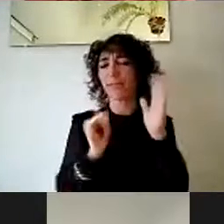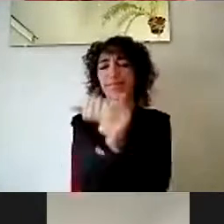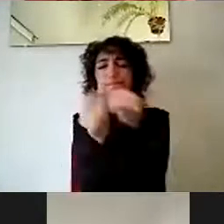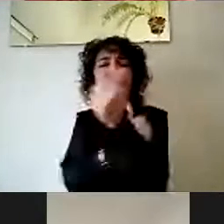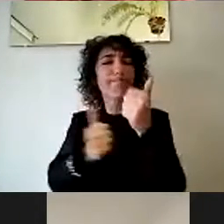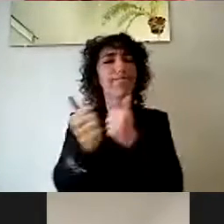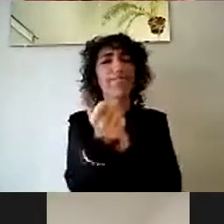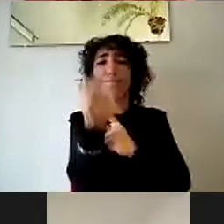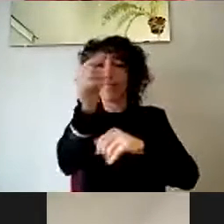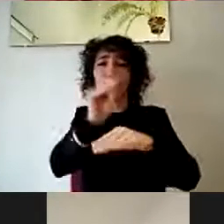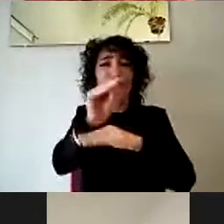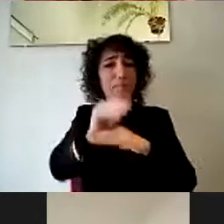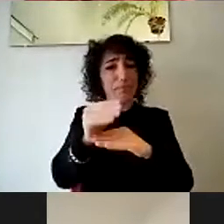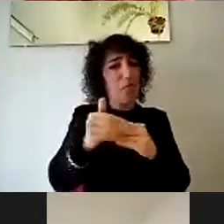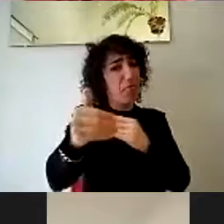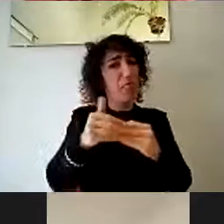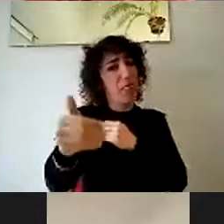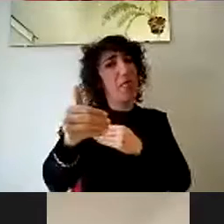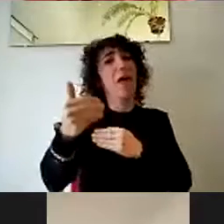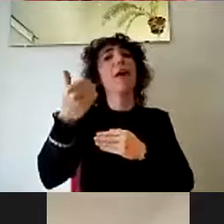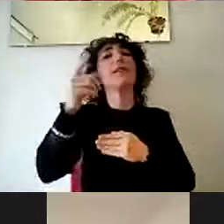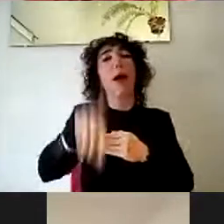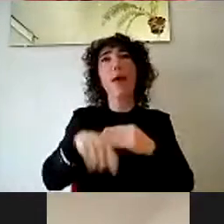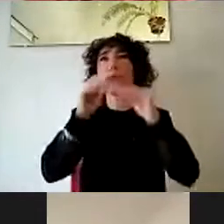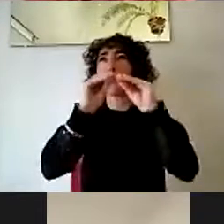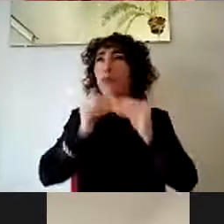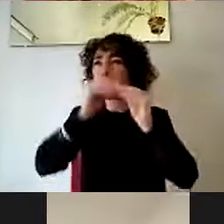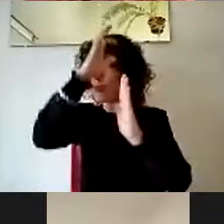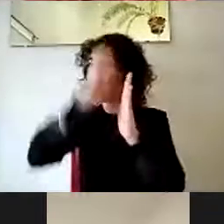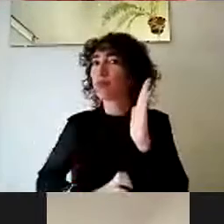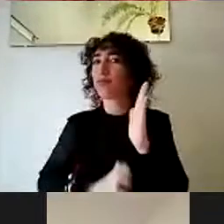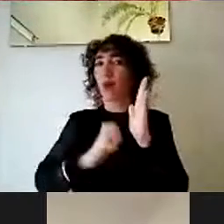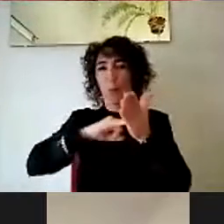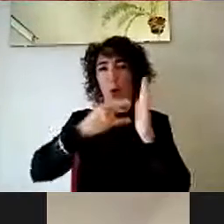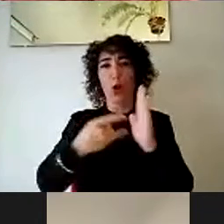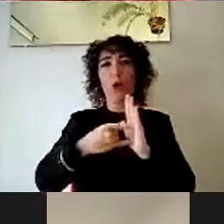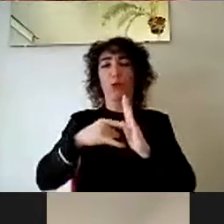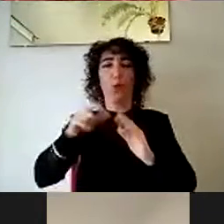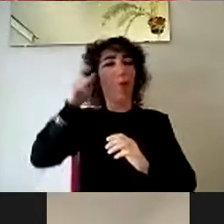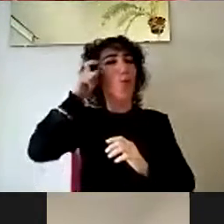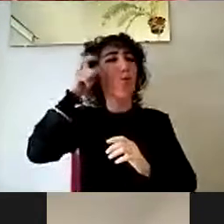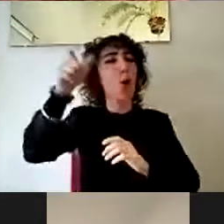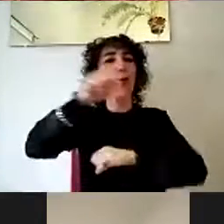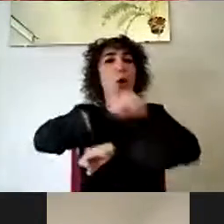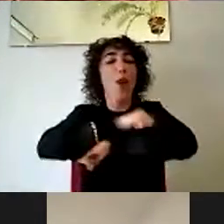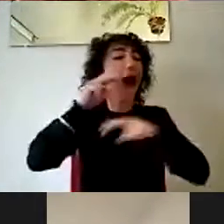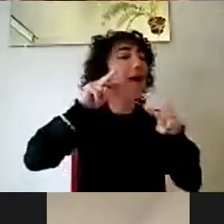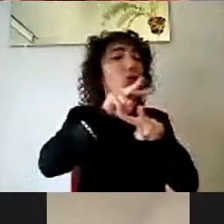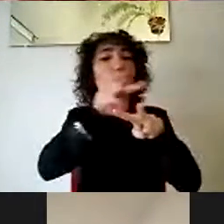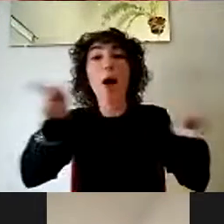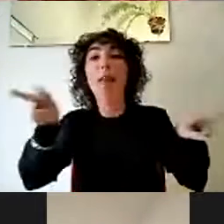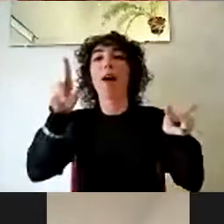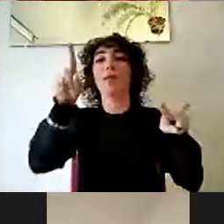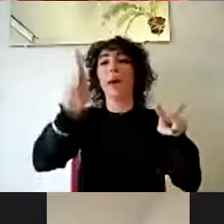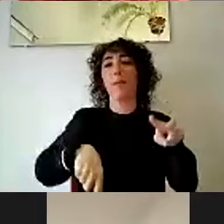próximos meses. Tenemos redactado el proyecto del pueblo de La Somada, el proyecto de alumbrado público del pueblo de Conil,